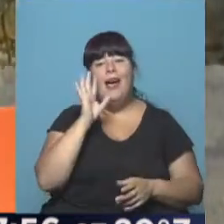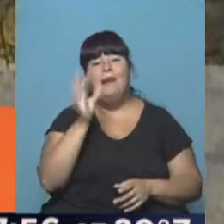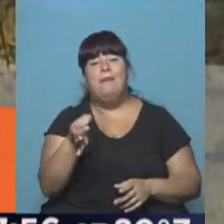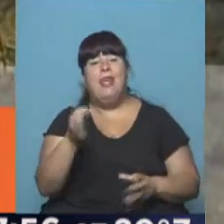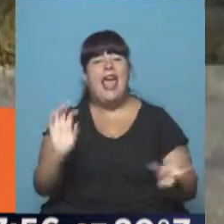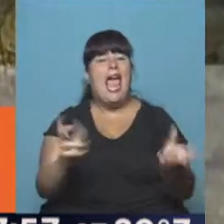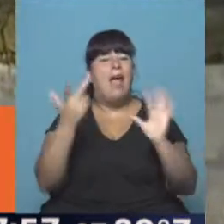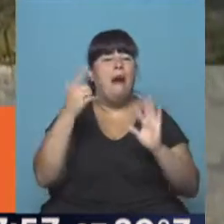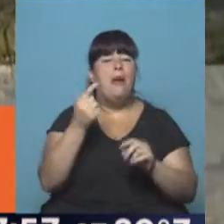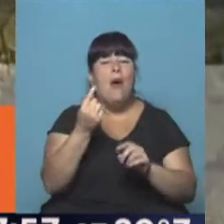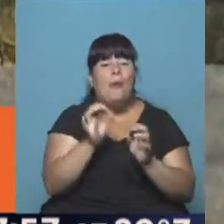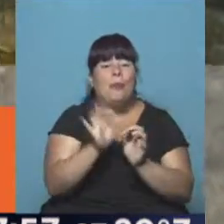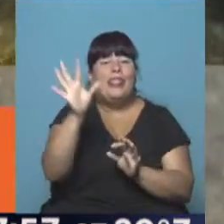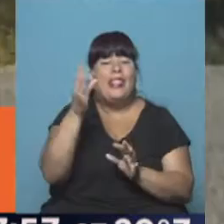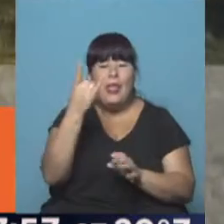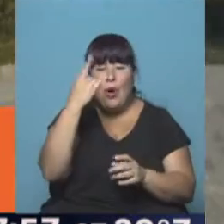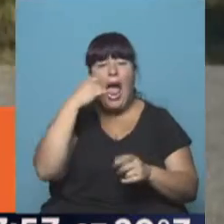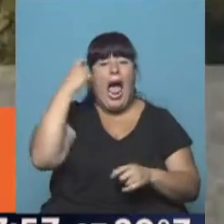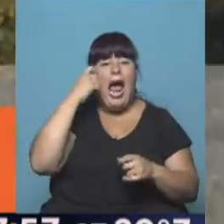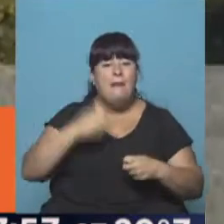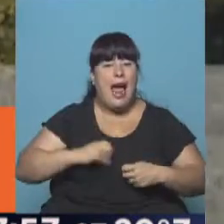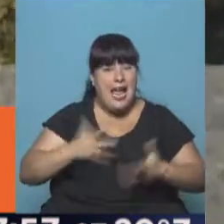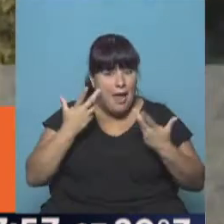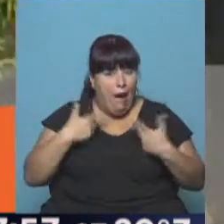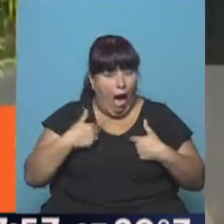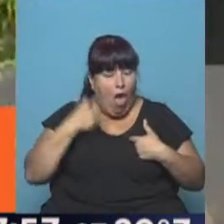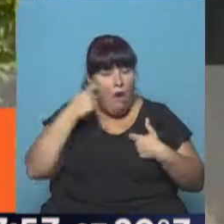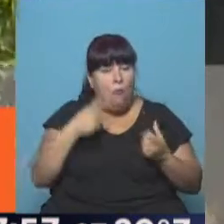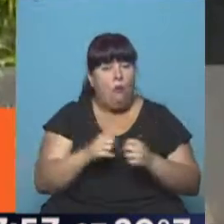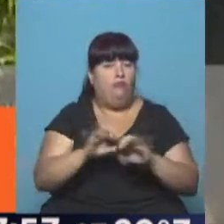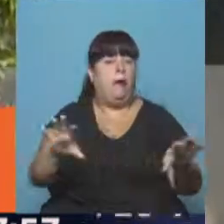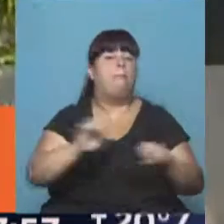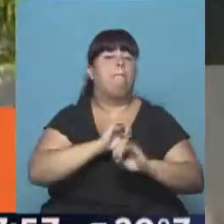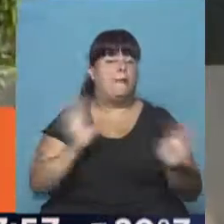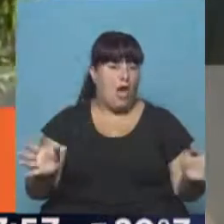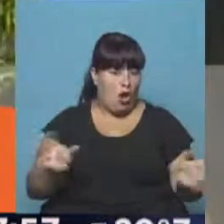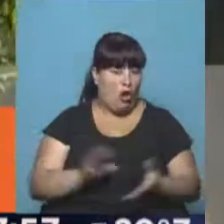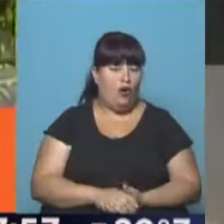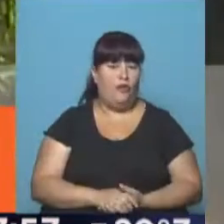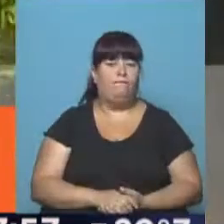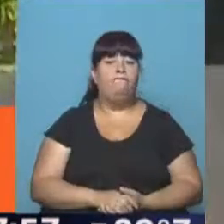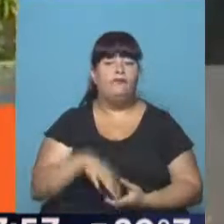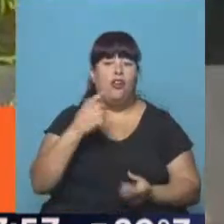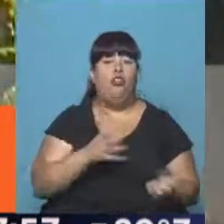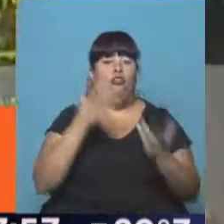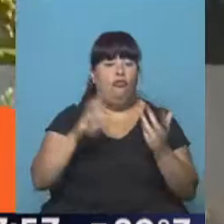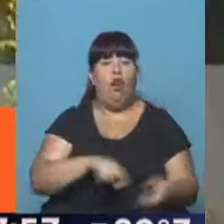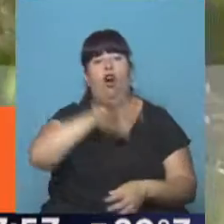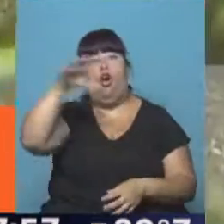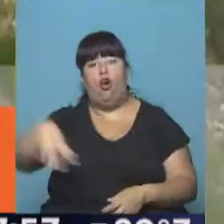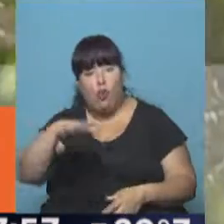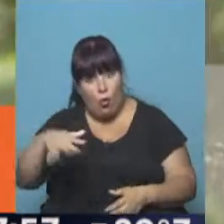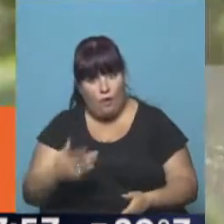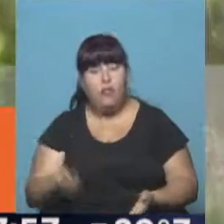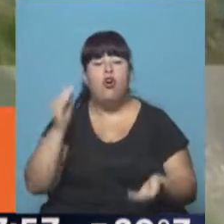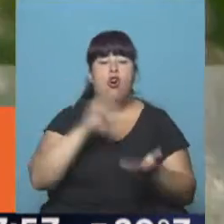todo quemado, pero una chispa o un animal prendido fuego puede complicar la situación y pasar el fuego hacia otro cuadro. Un